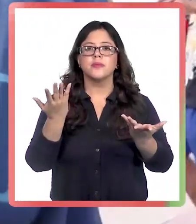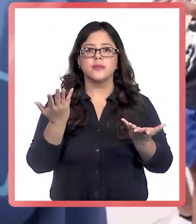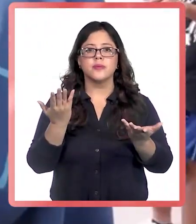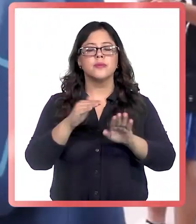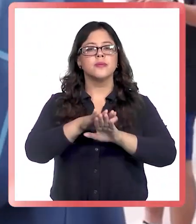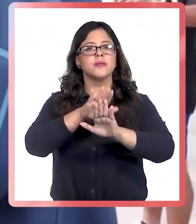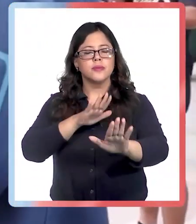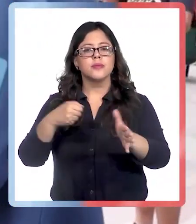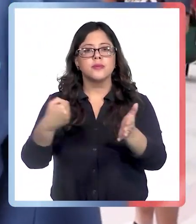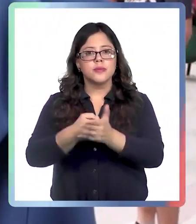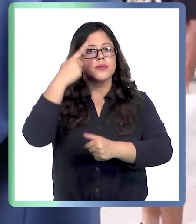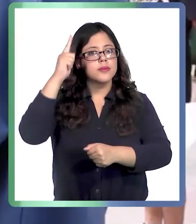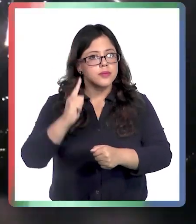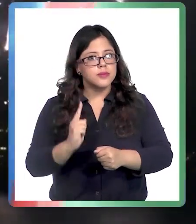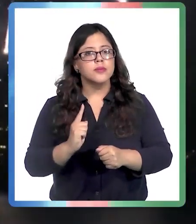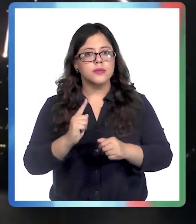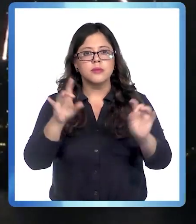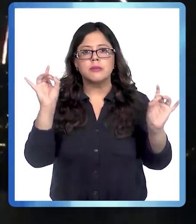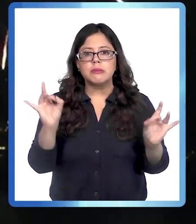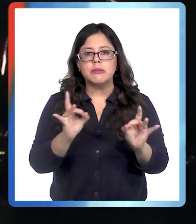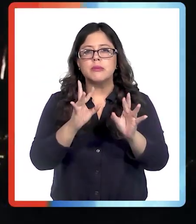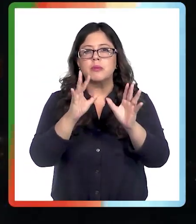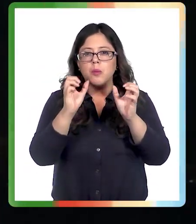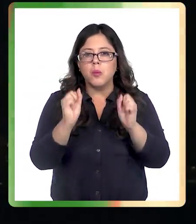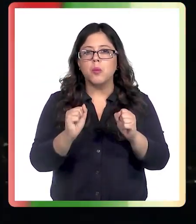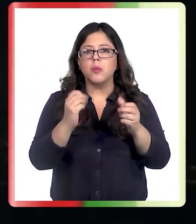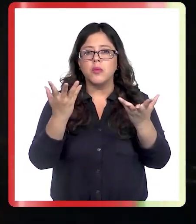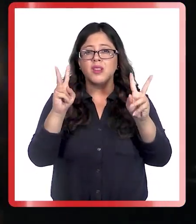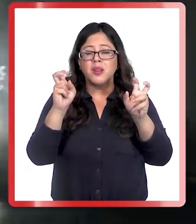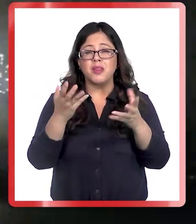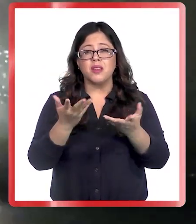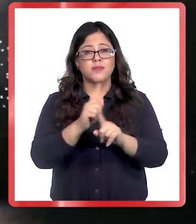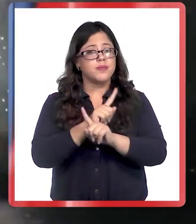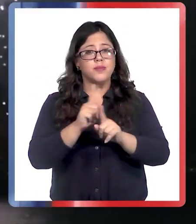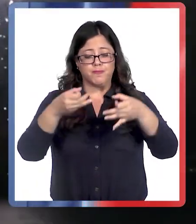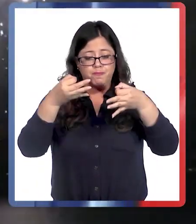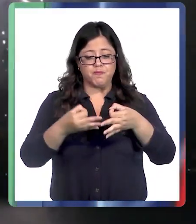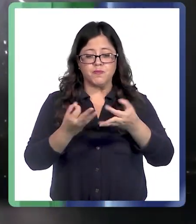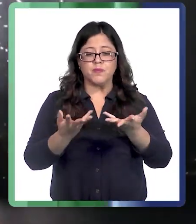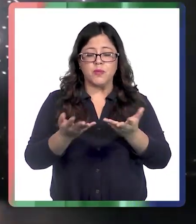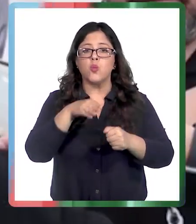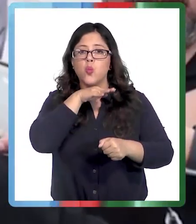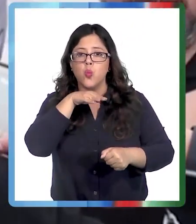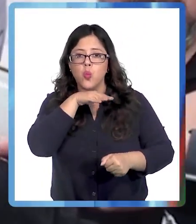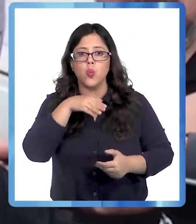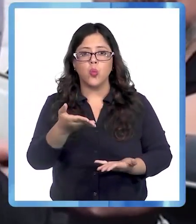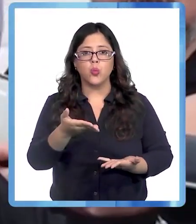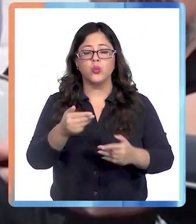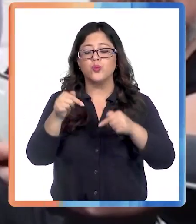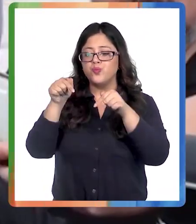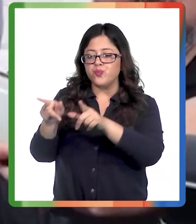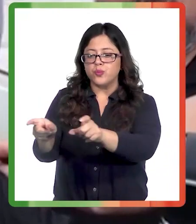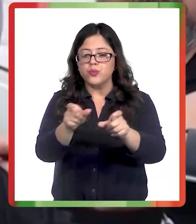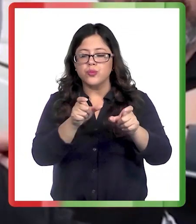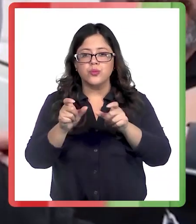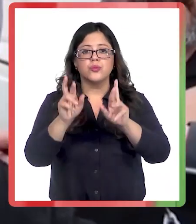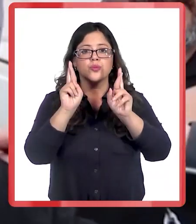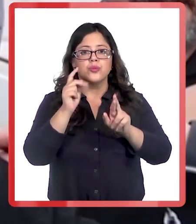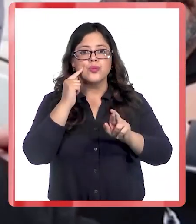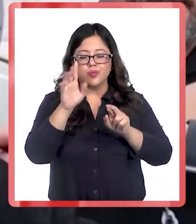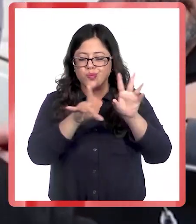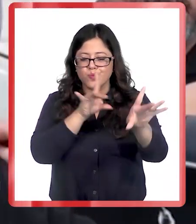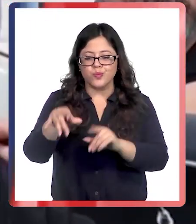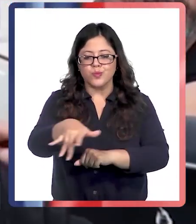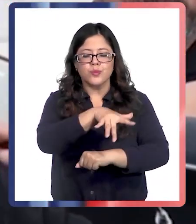prevenir accidentes y lesiones que puedan derivarse de su incorrecta manipulación. Fiscalizar y ojalá